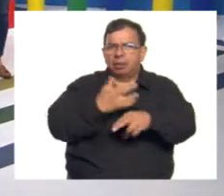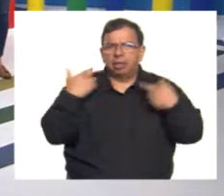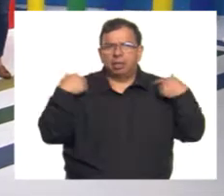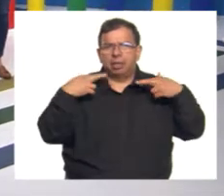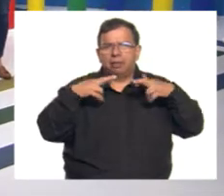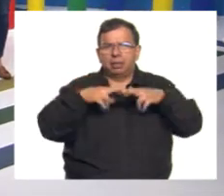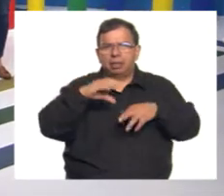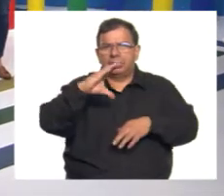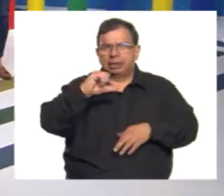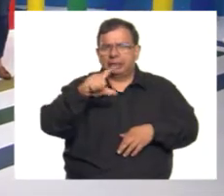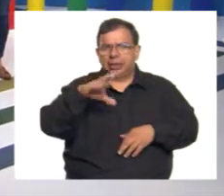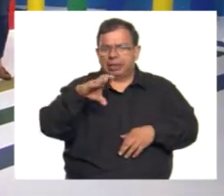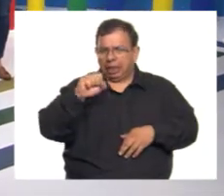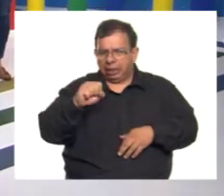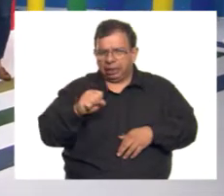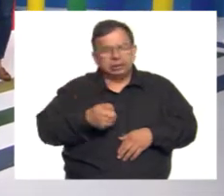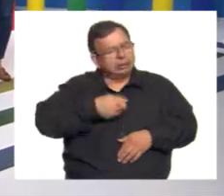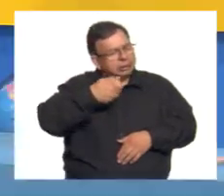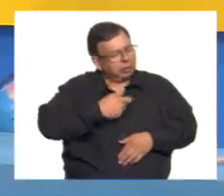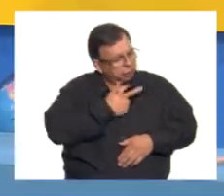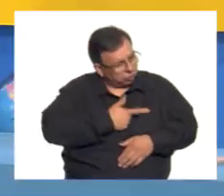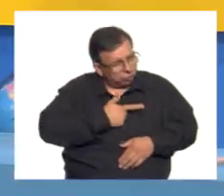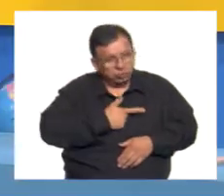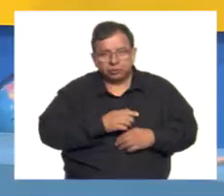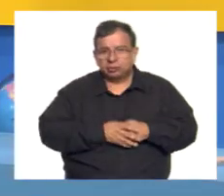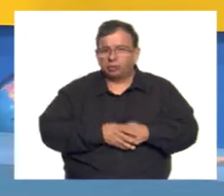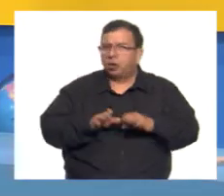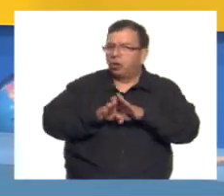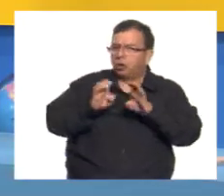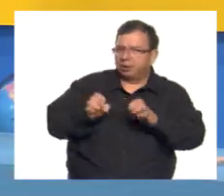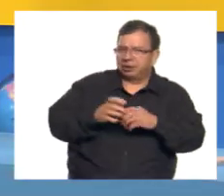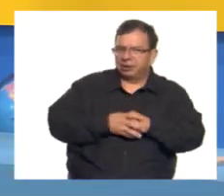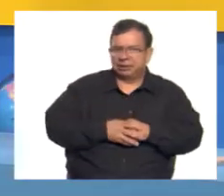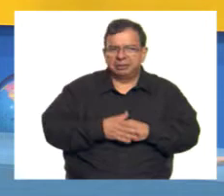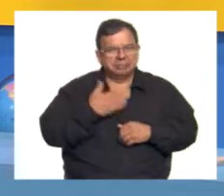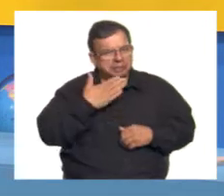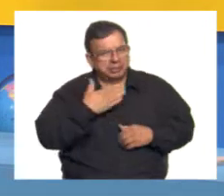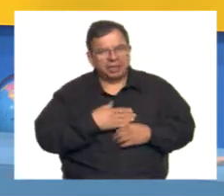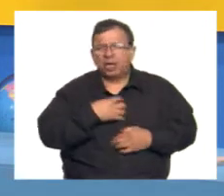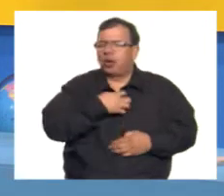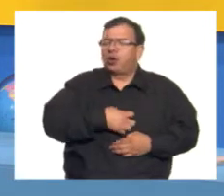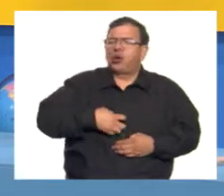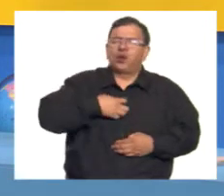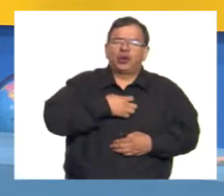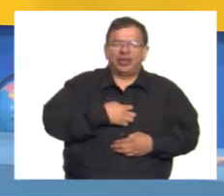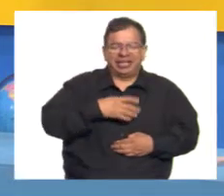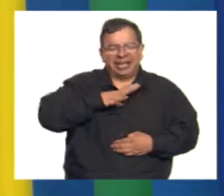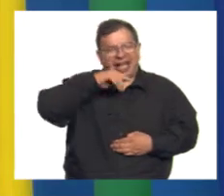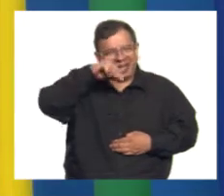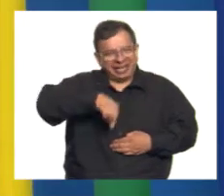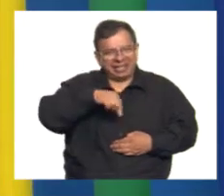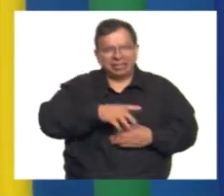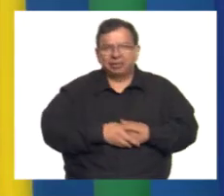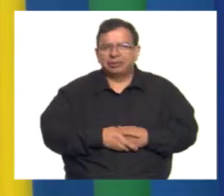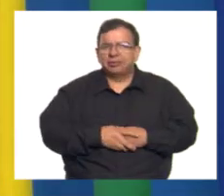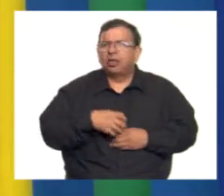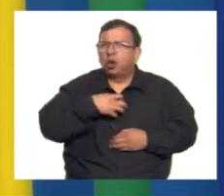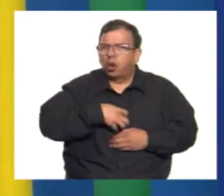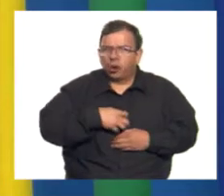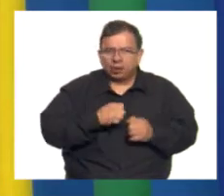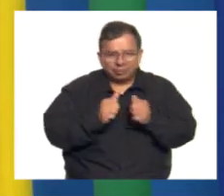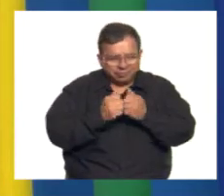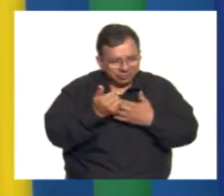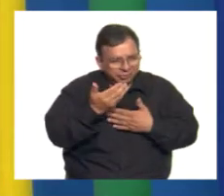maestra Cecilia Vargas, a quien saludo con mucho gusto. ¿Cómo estás, Ceci? Bien, ¿y tú, Jenny? Muy contenta de tenerte aquí el día de hoy y muy contenta de estar